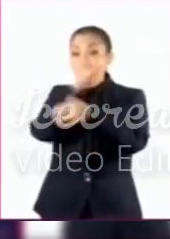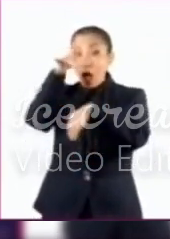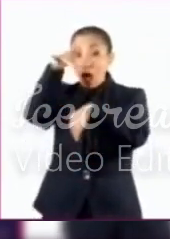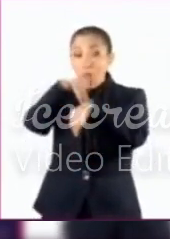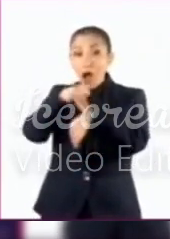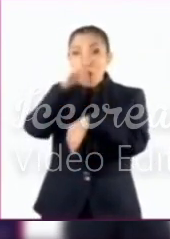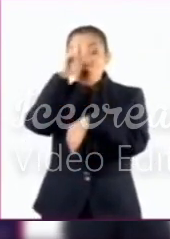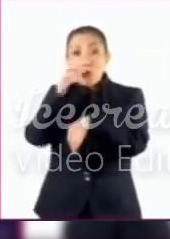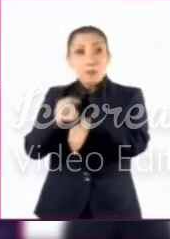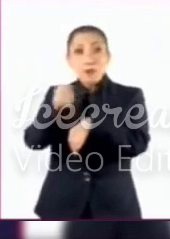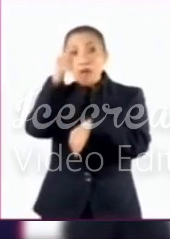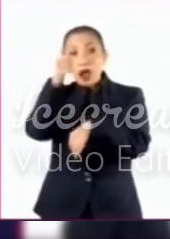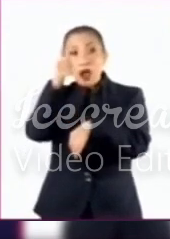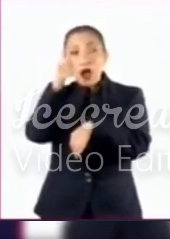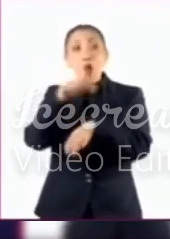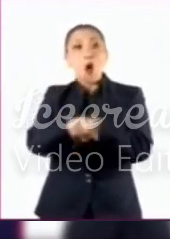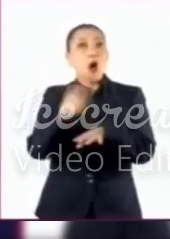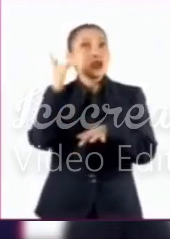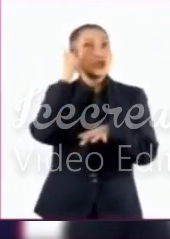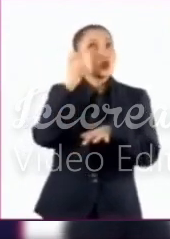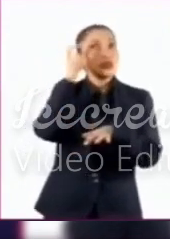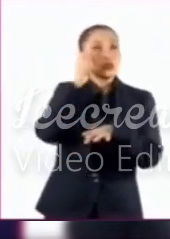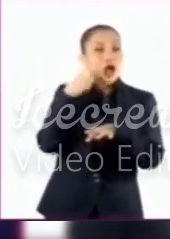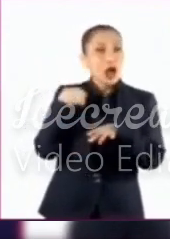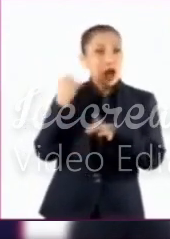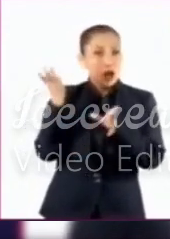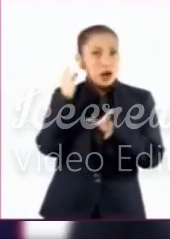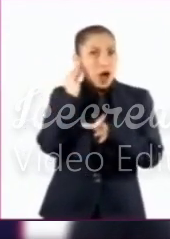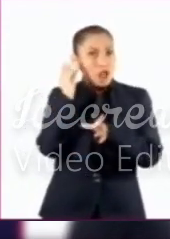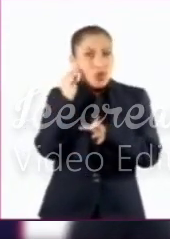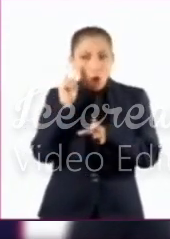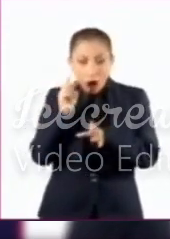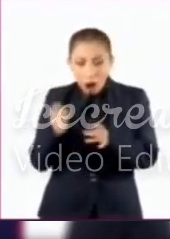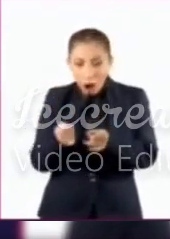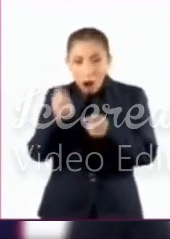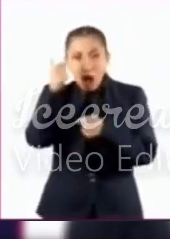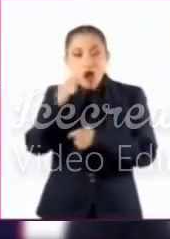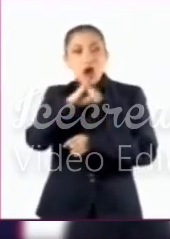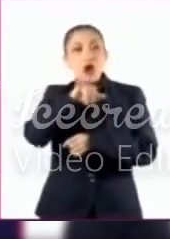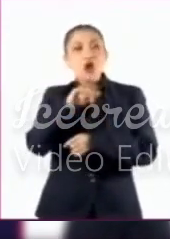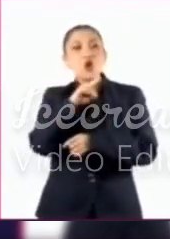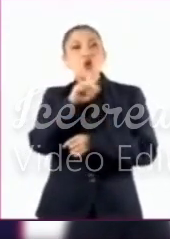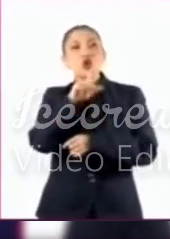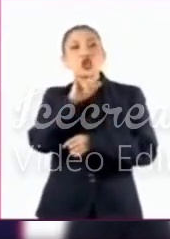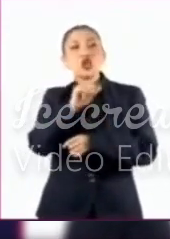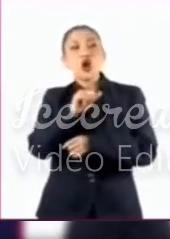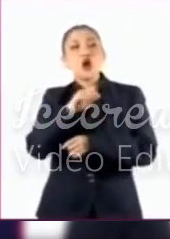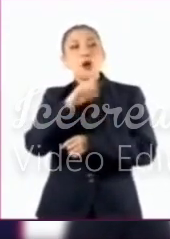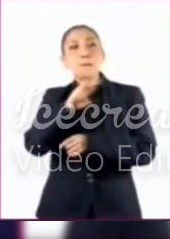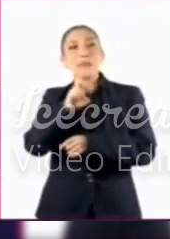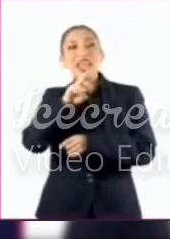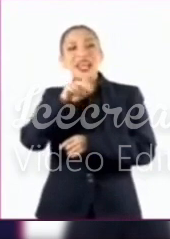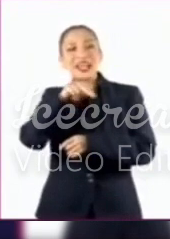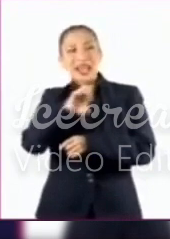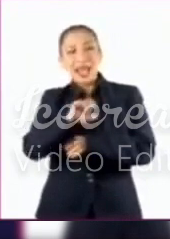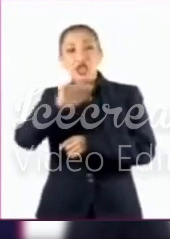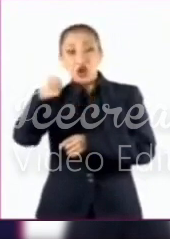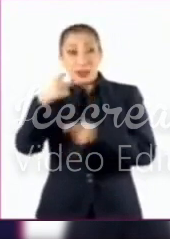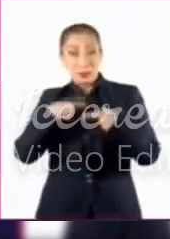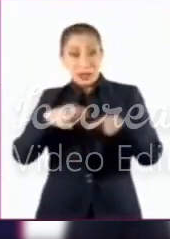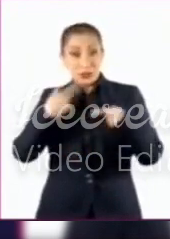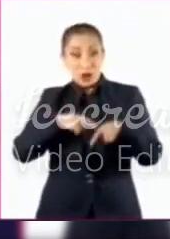por primera vez pudieron escuchar la voz de las personas en la radio? Julio Verne, Mary Shelley y entre otros